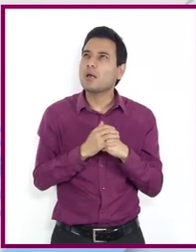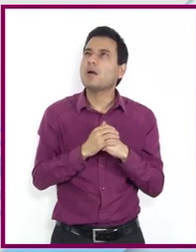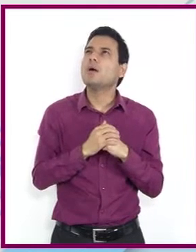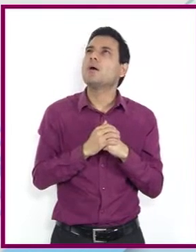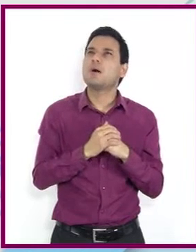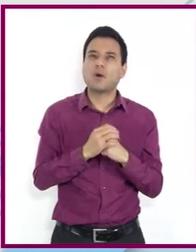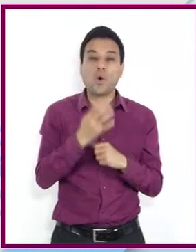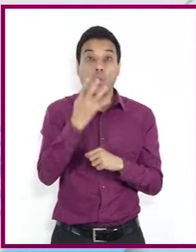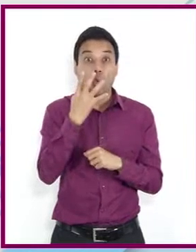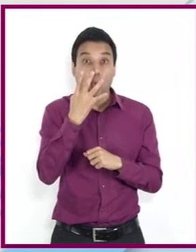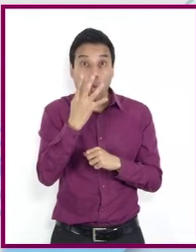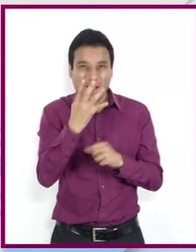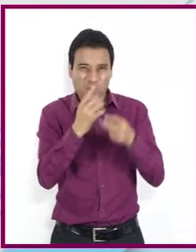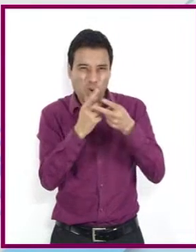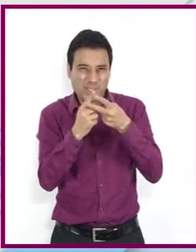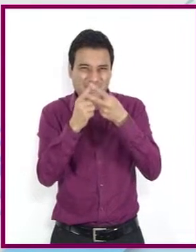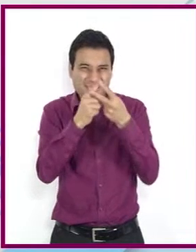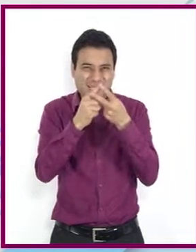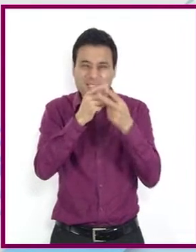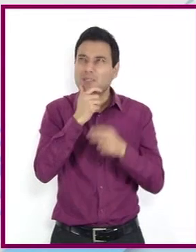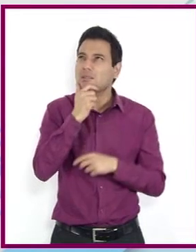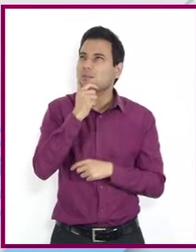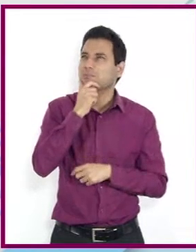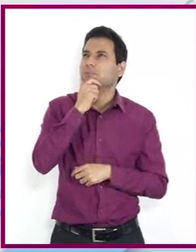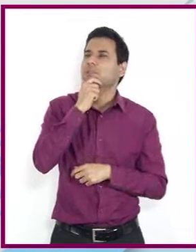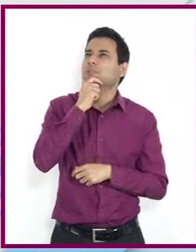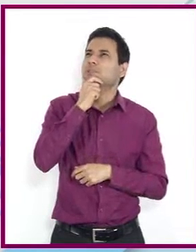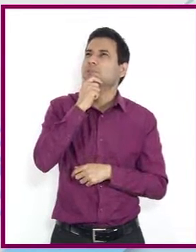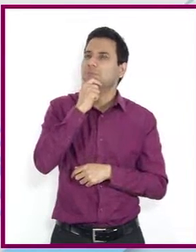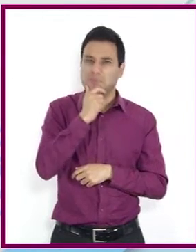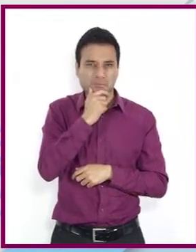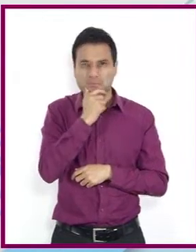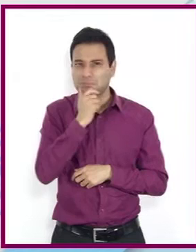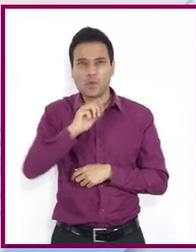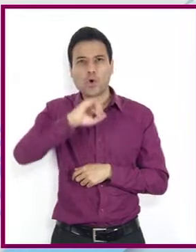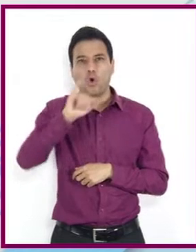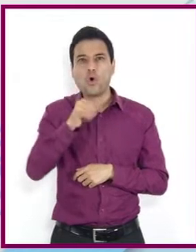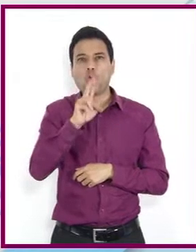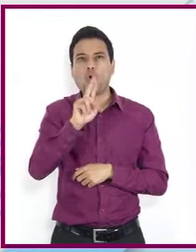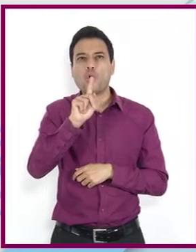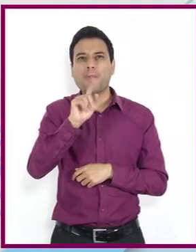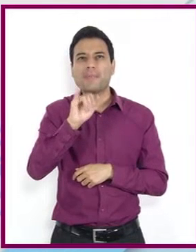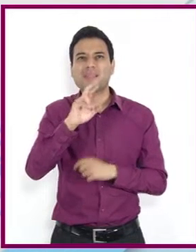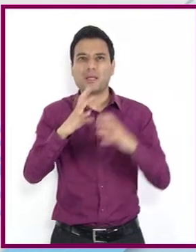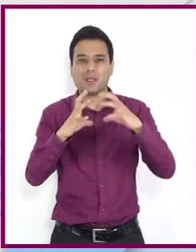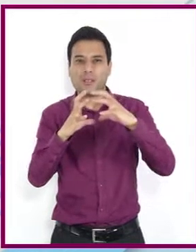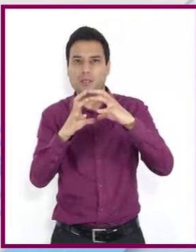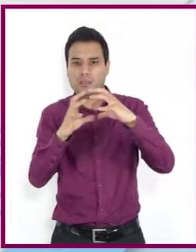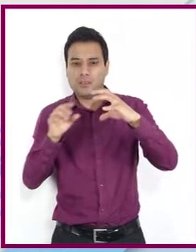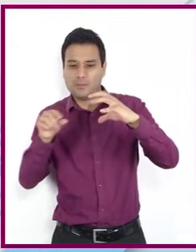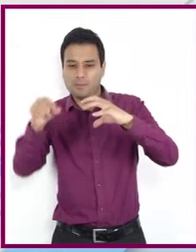los 4 cuerpos celestes nunca abandonaban la vecindad de Júpiter y parecían moverse con él, cambiando su